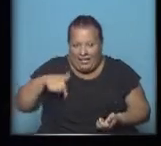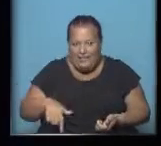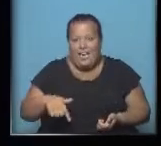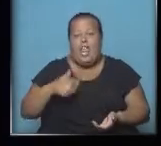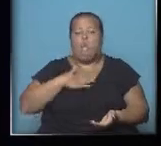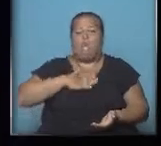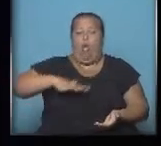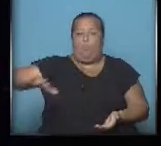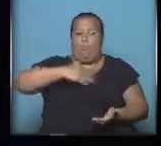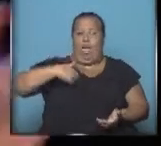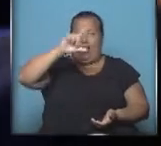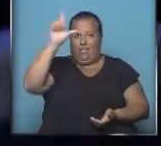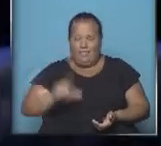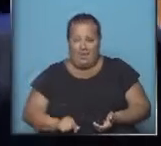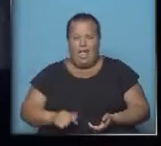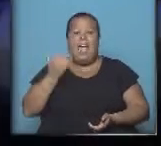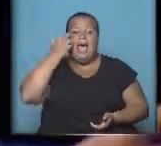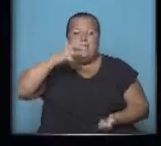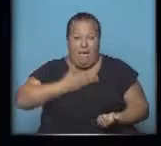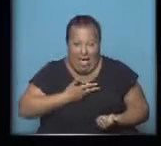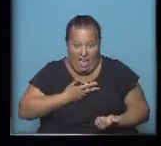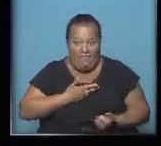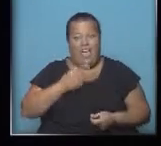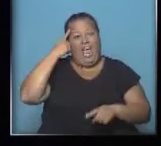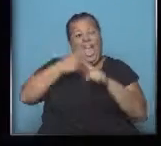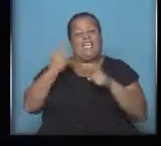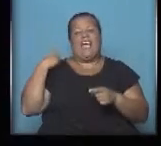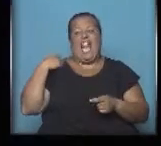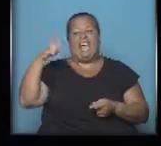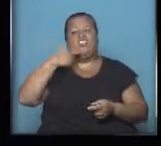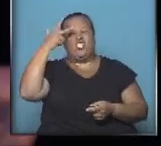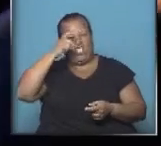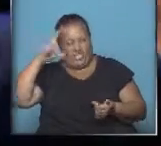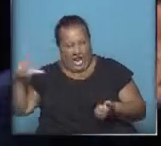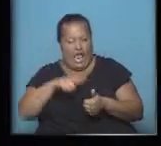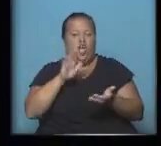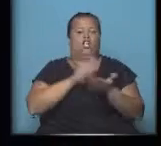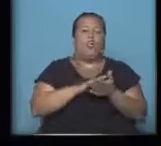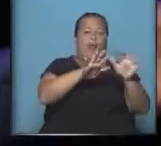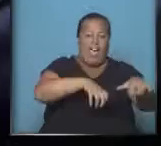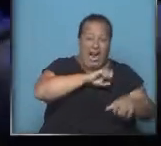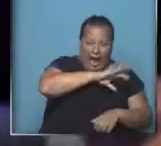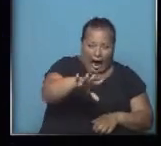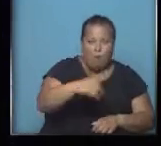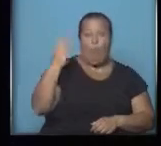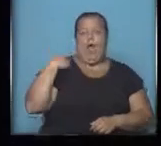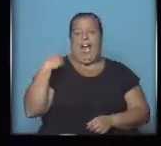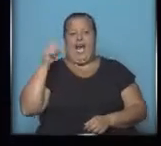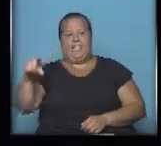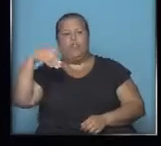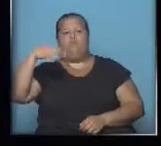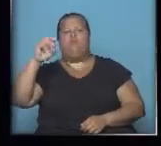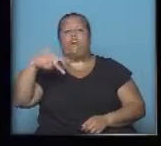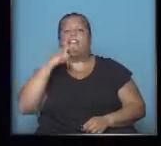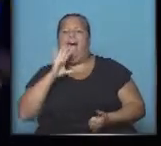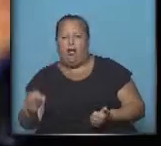la soberanía nacional. Si hablamos de YPF, hay un gerente de Shell. Si hablamos del tema agrícola, hay un gerente de